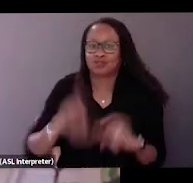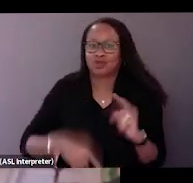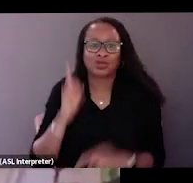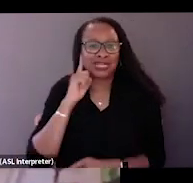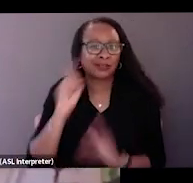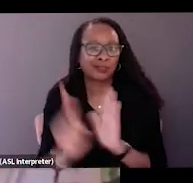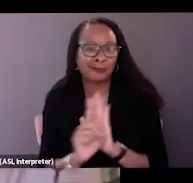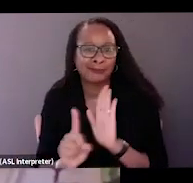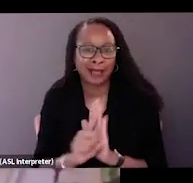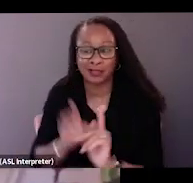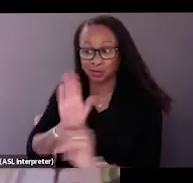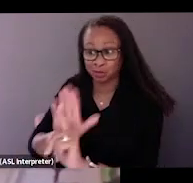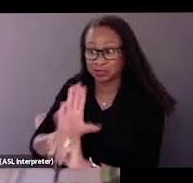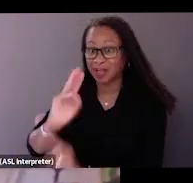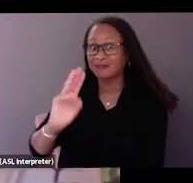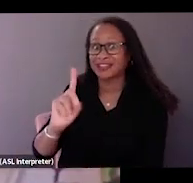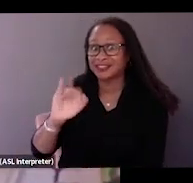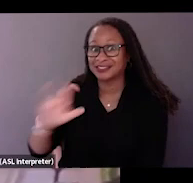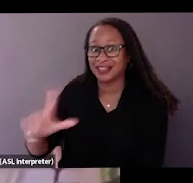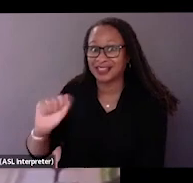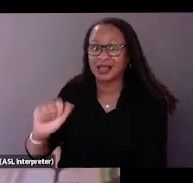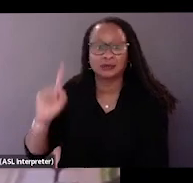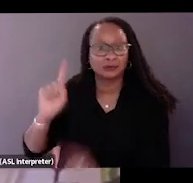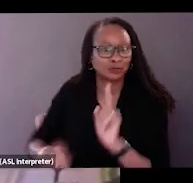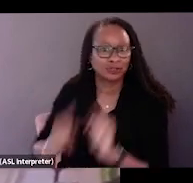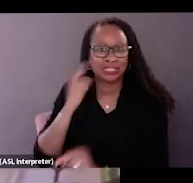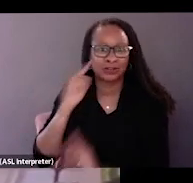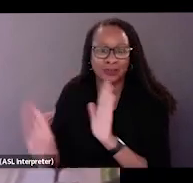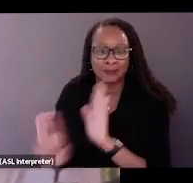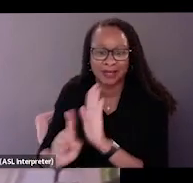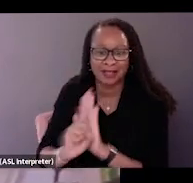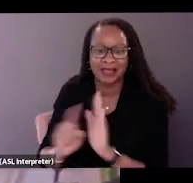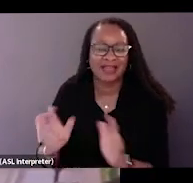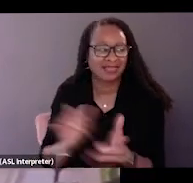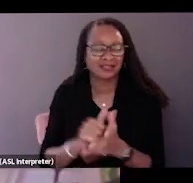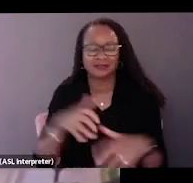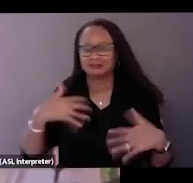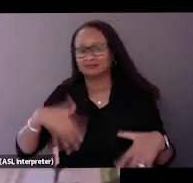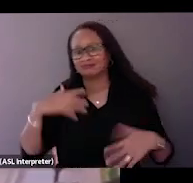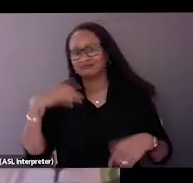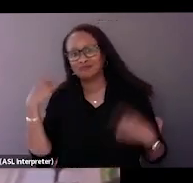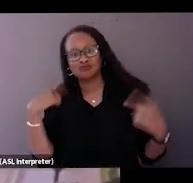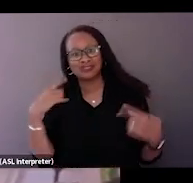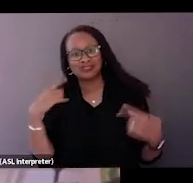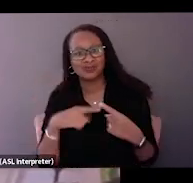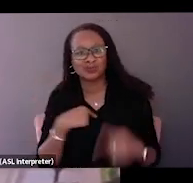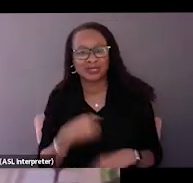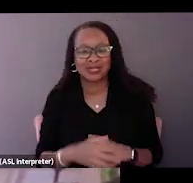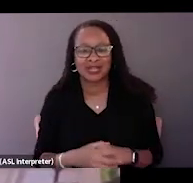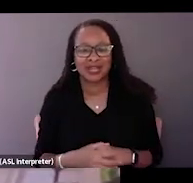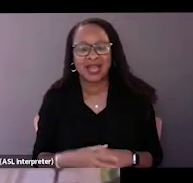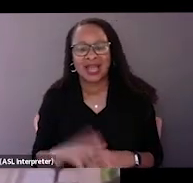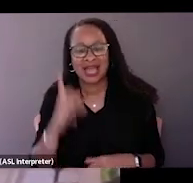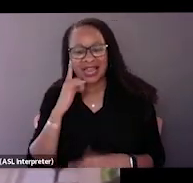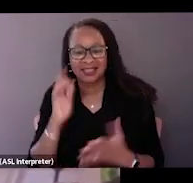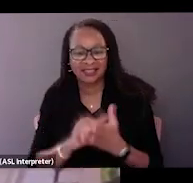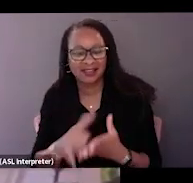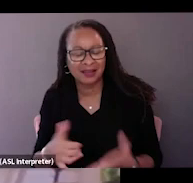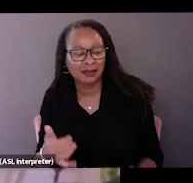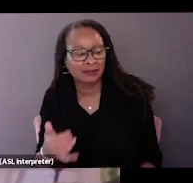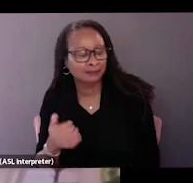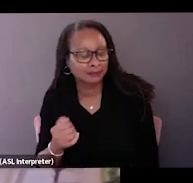bell is just so profound to me. And I think